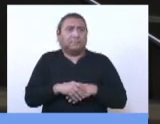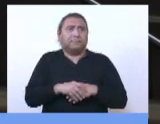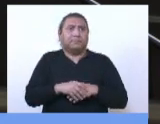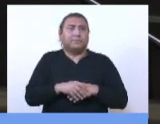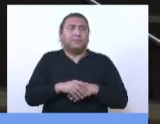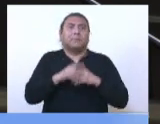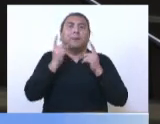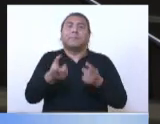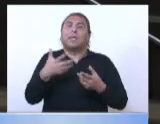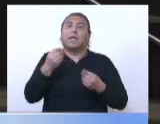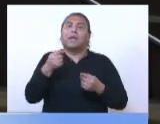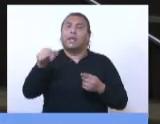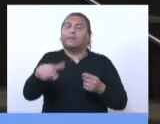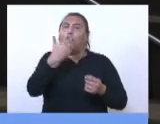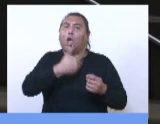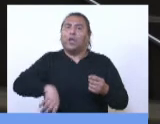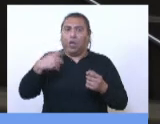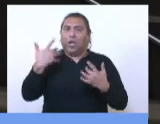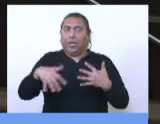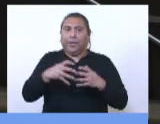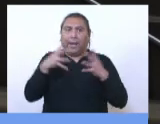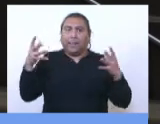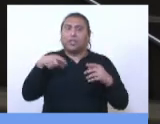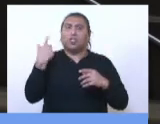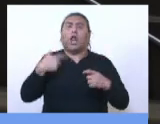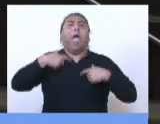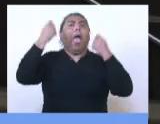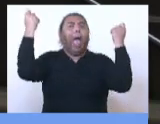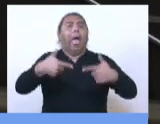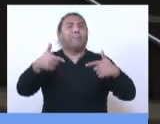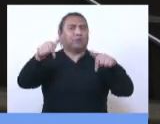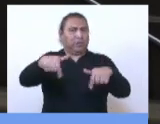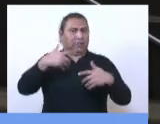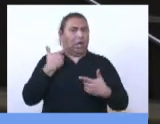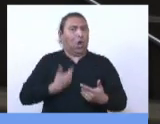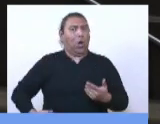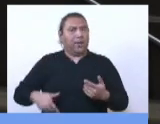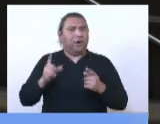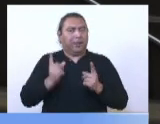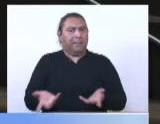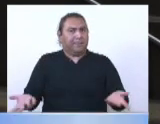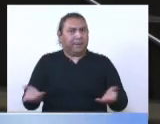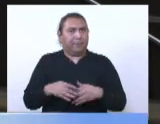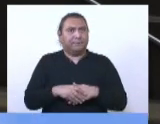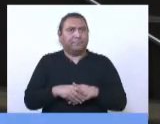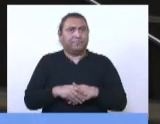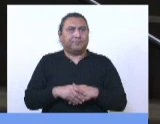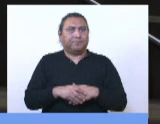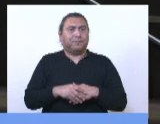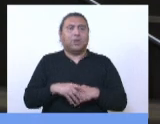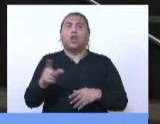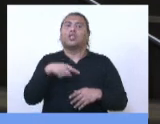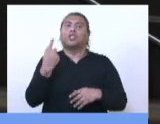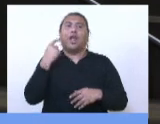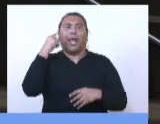la expectativa que muestra gobiernos grandes por eso que nosotros estamos apostando y no se van a arrepentir de apostar a nosotros porque nosotros